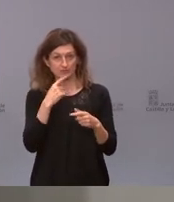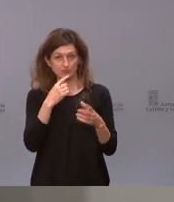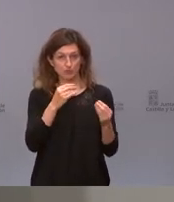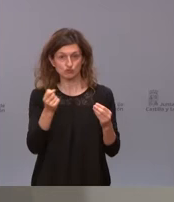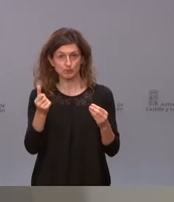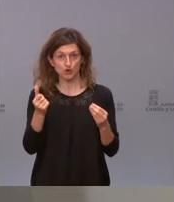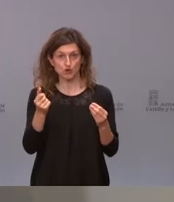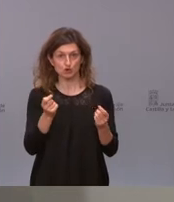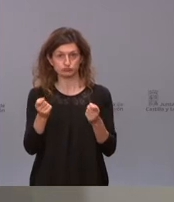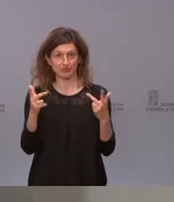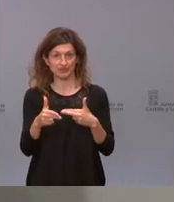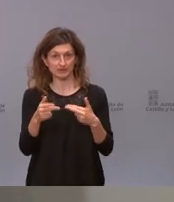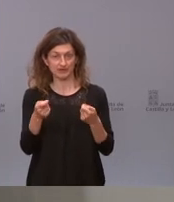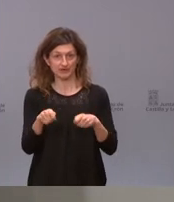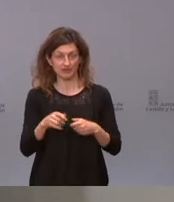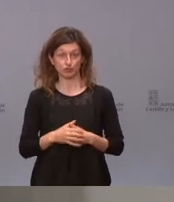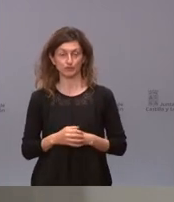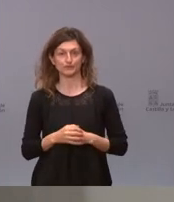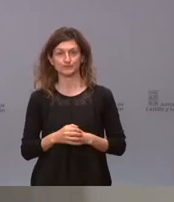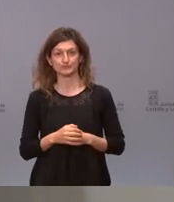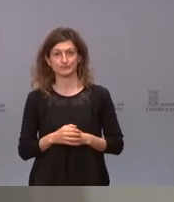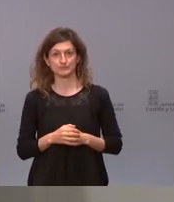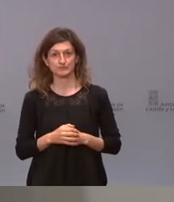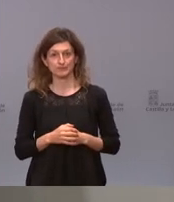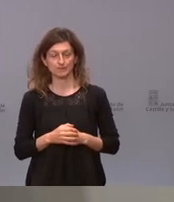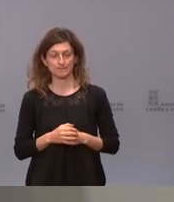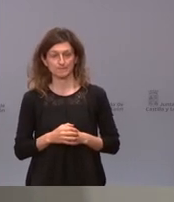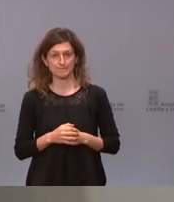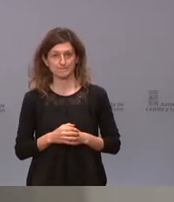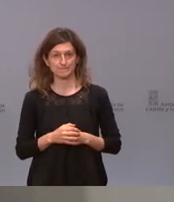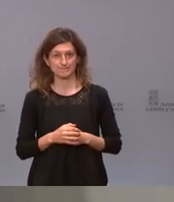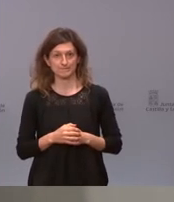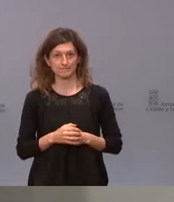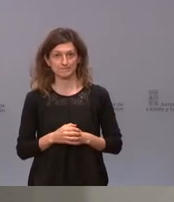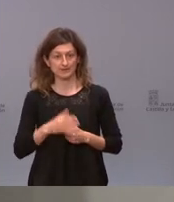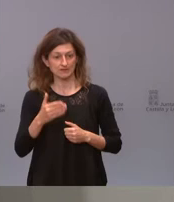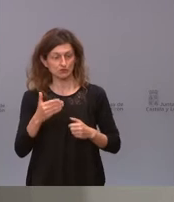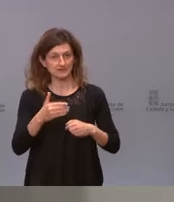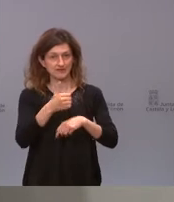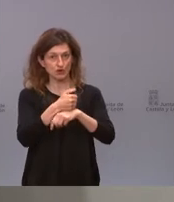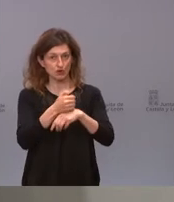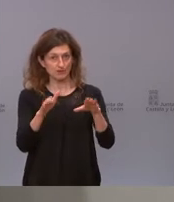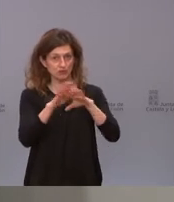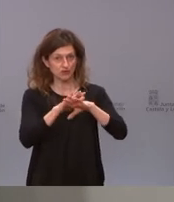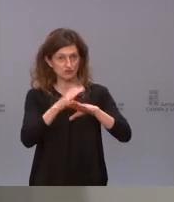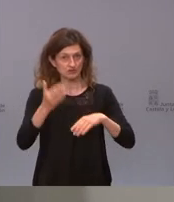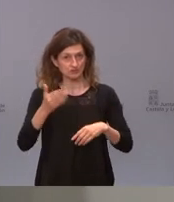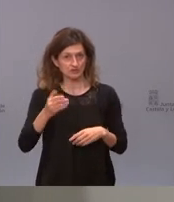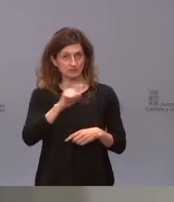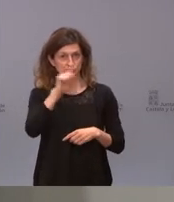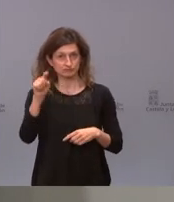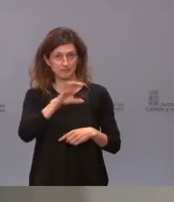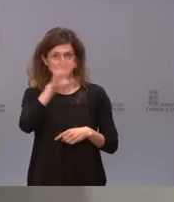misma incidencia acumulada y entornos grandes pero sobre todo toques de queda son importantes y se han puesto en todos los